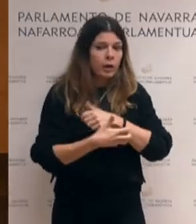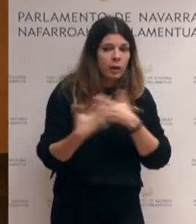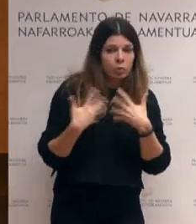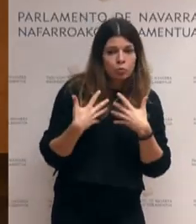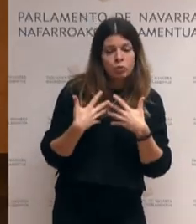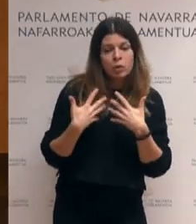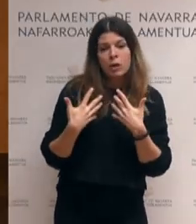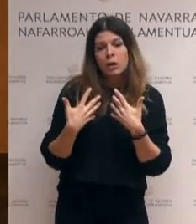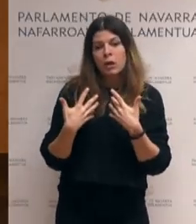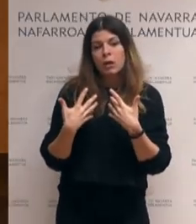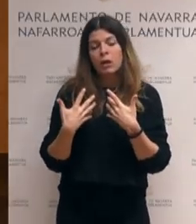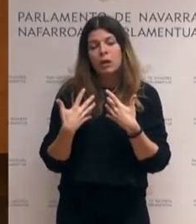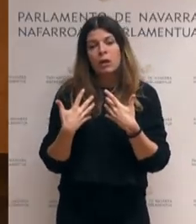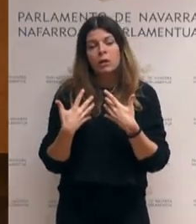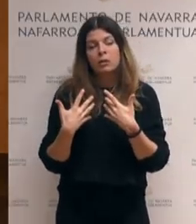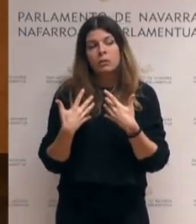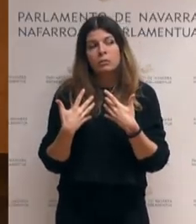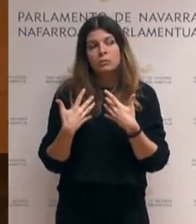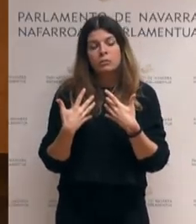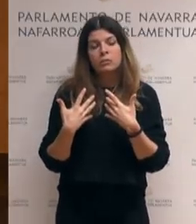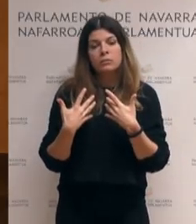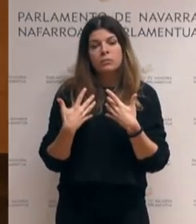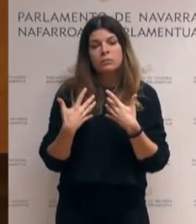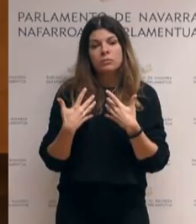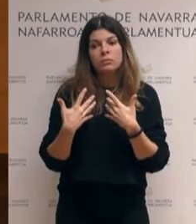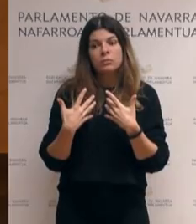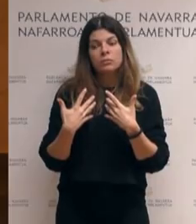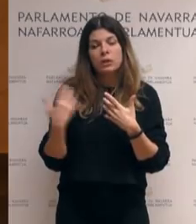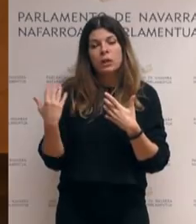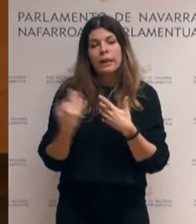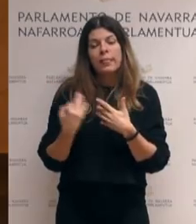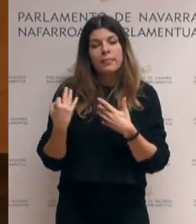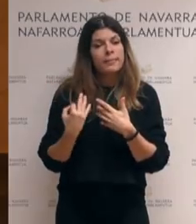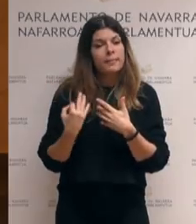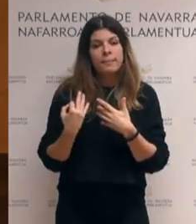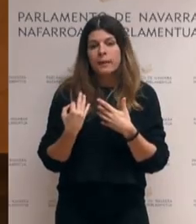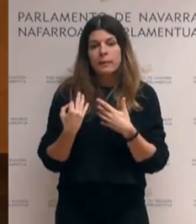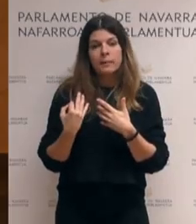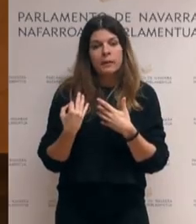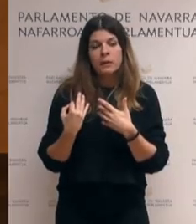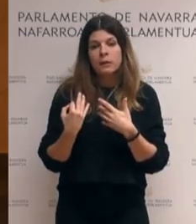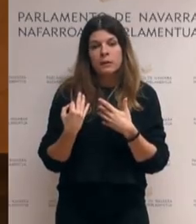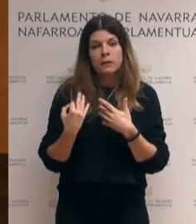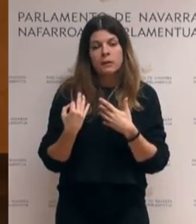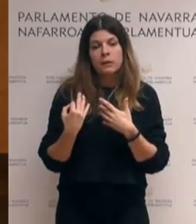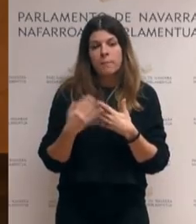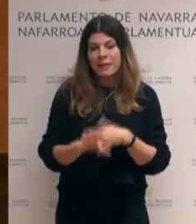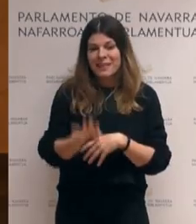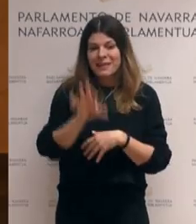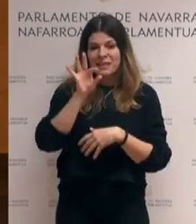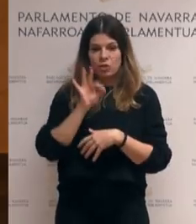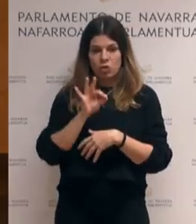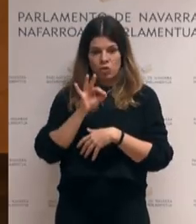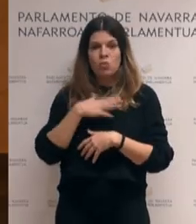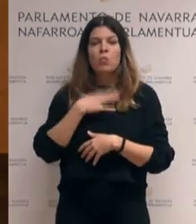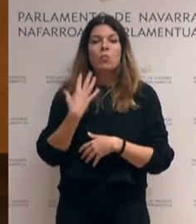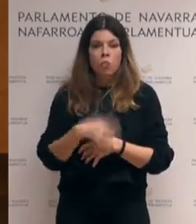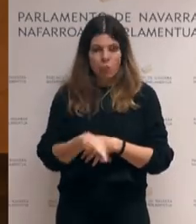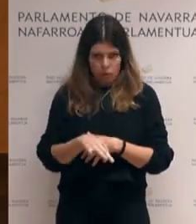guztien gainean hemen eta orain erito behz da orain arte